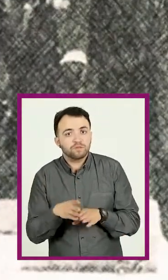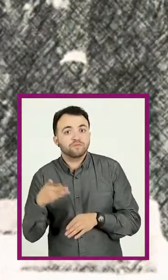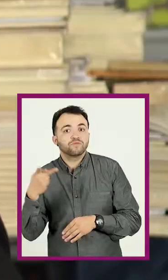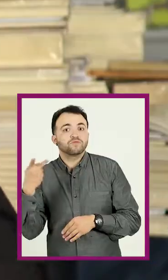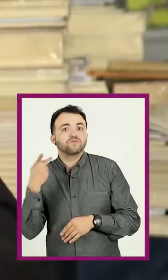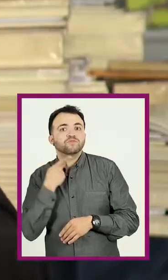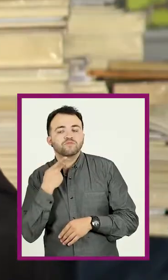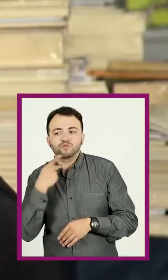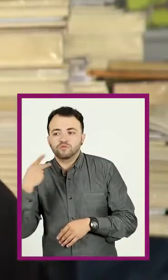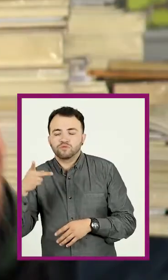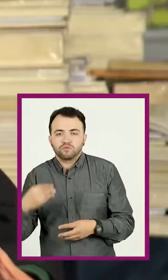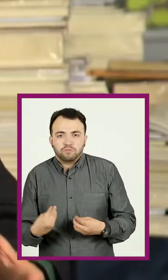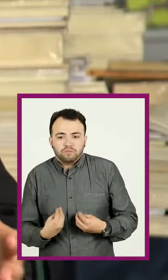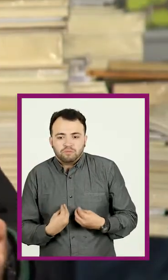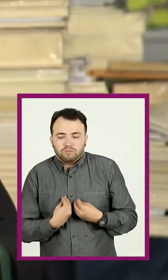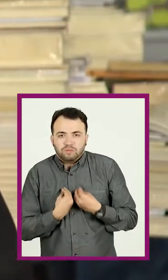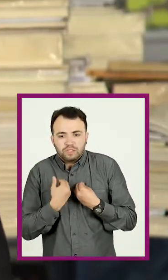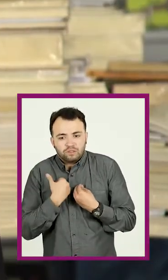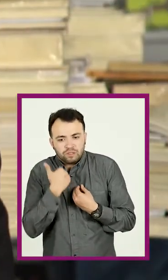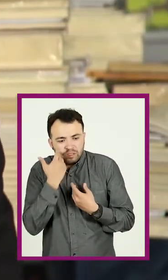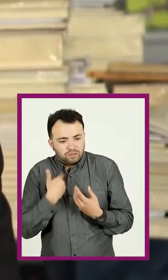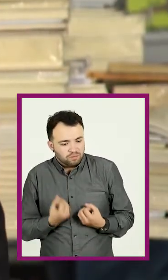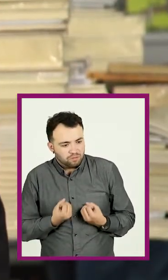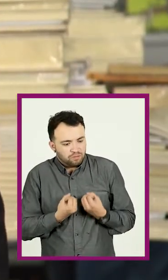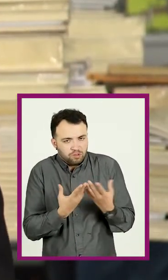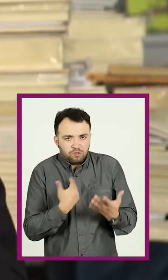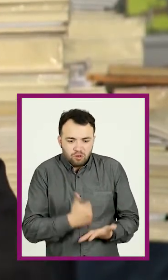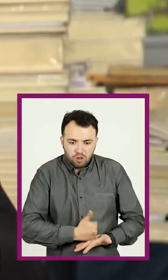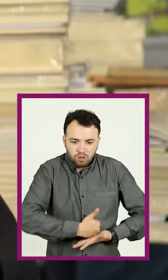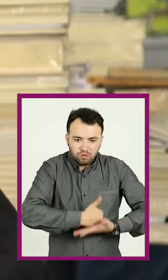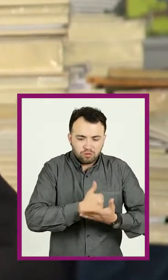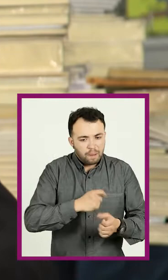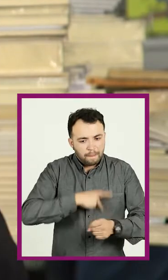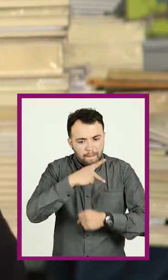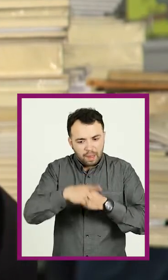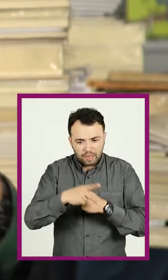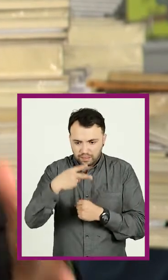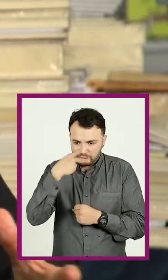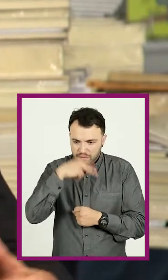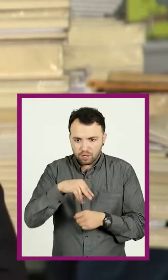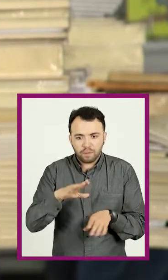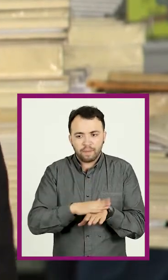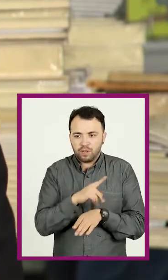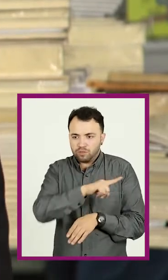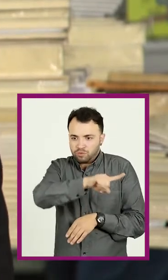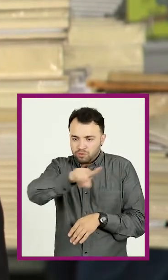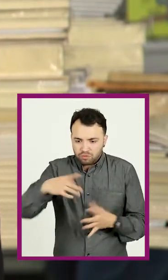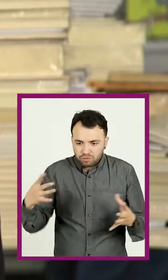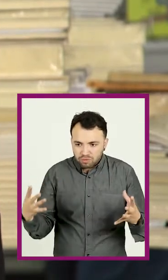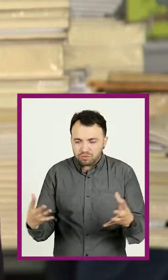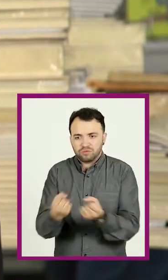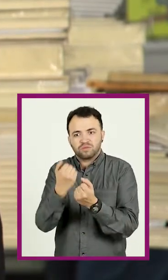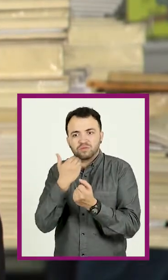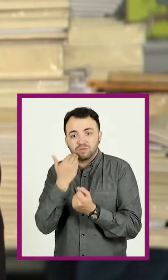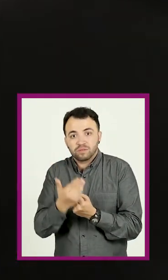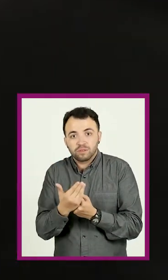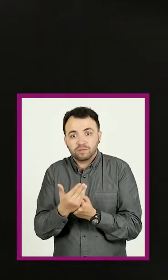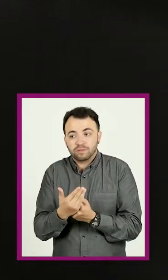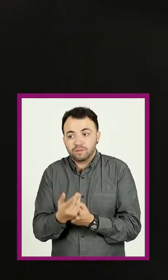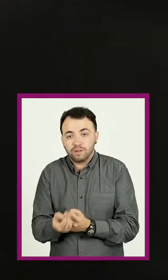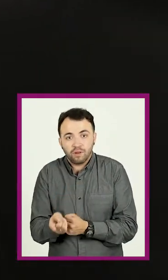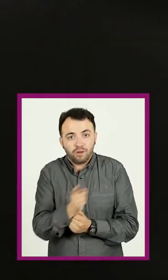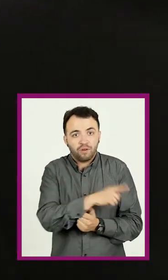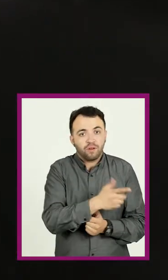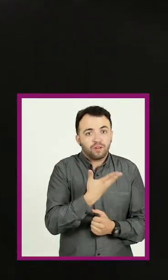que dedica y consagra su vida al país y que asume la política como un servicio público en favor de todos los mexicanos, tenemos a